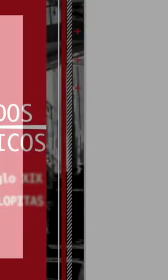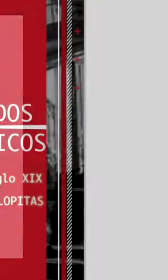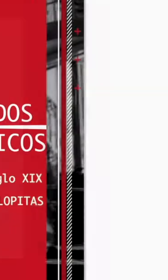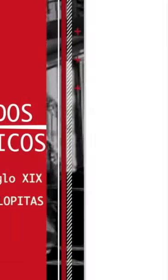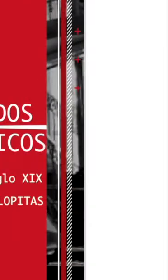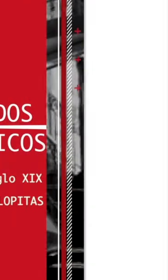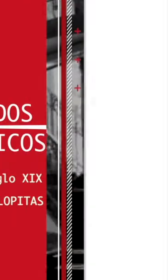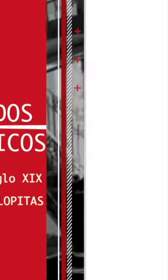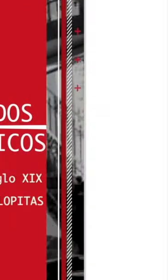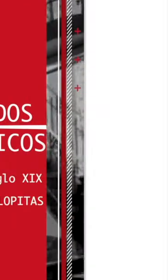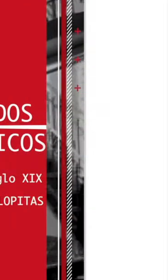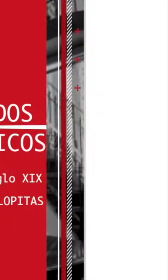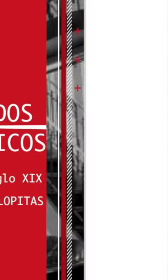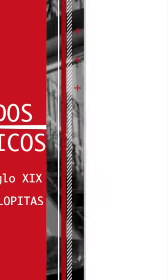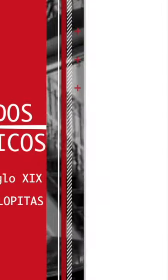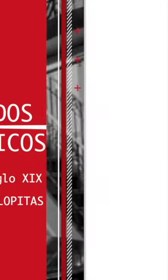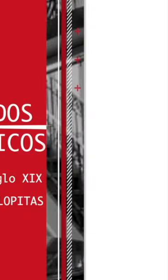¡Gracias! ¡Gracias!